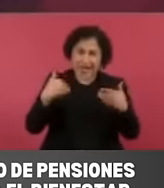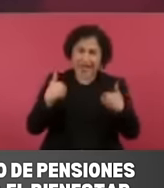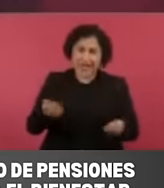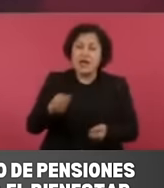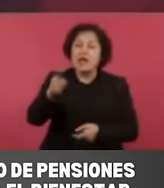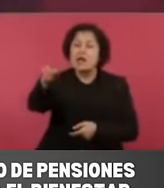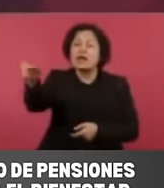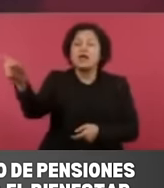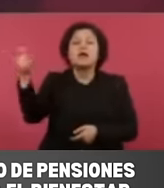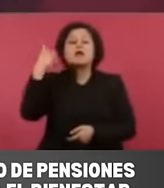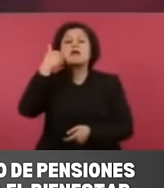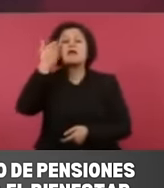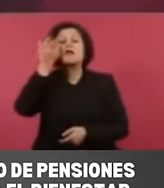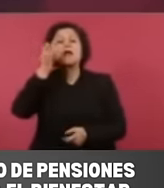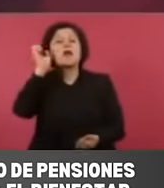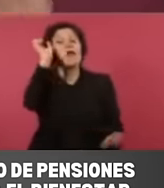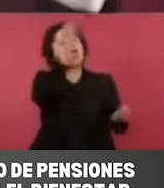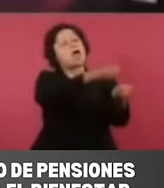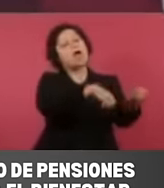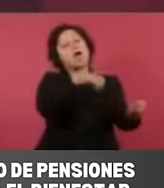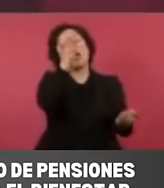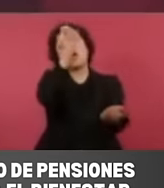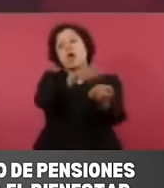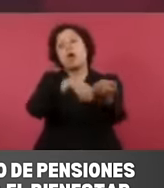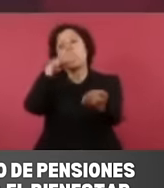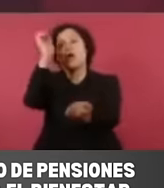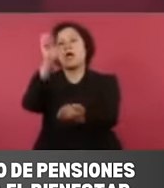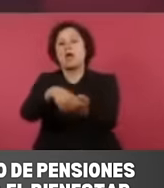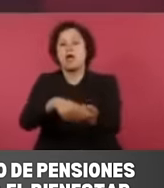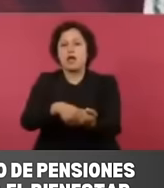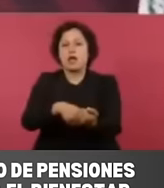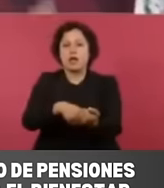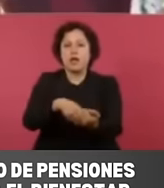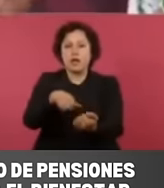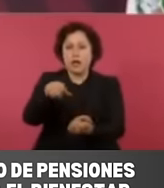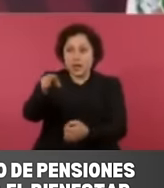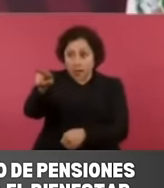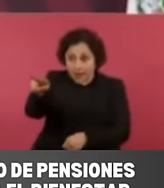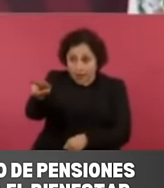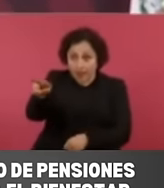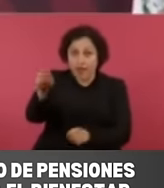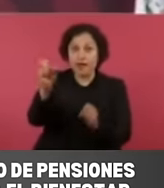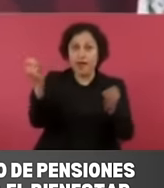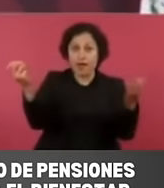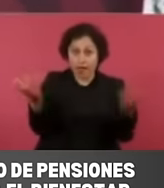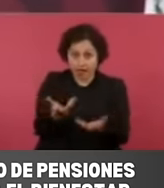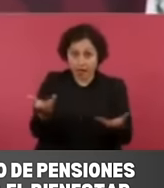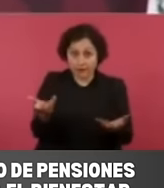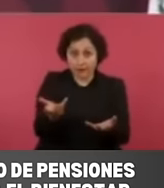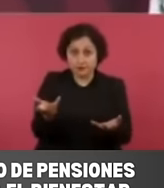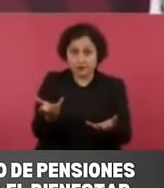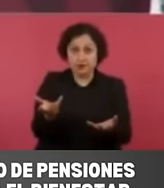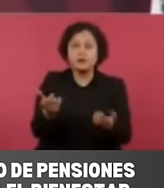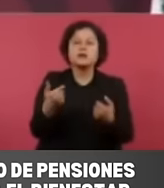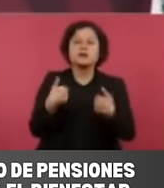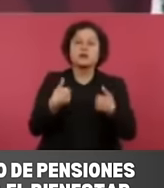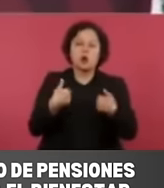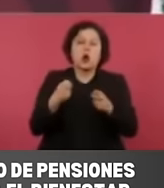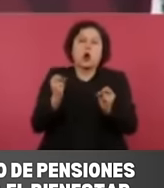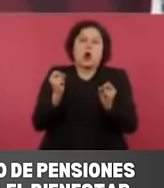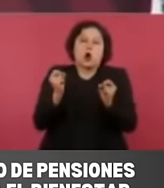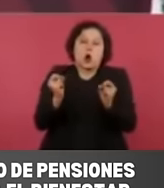difundir mentiras, me permite a mí recordar lo que hizo